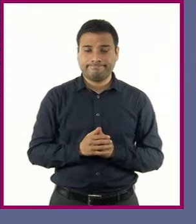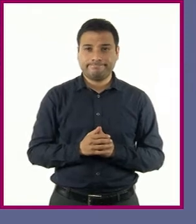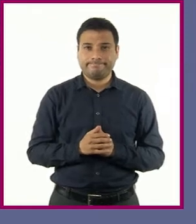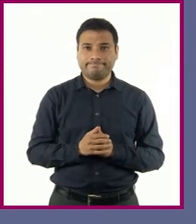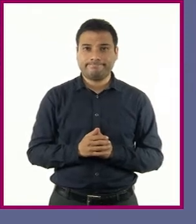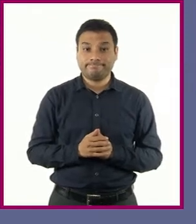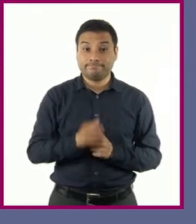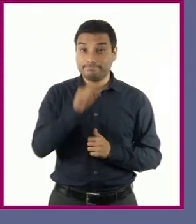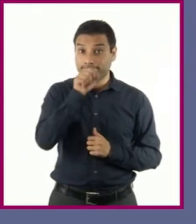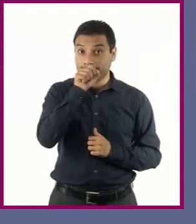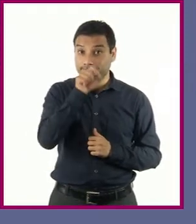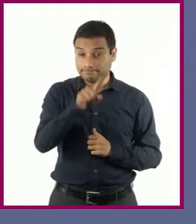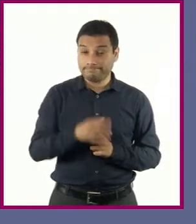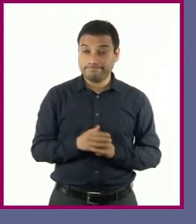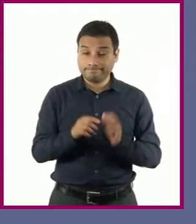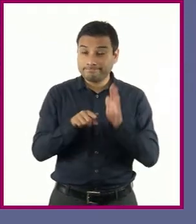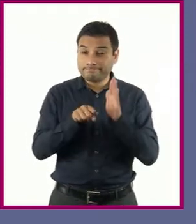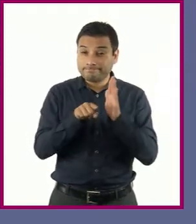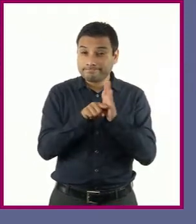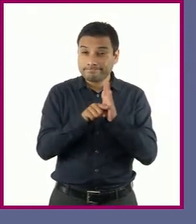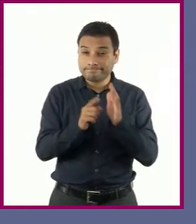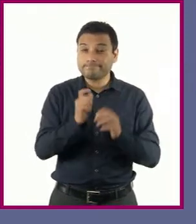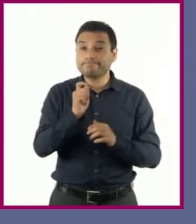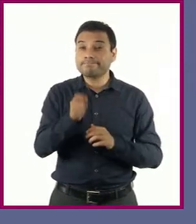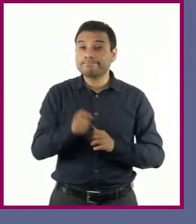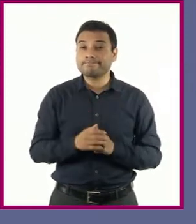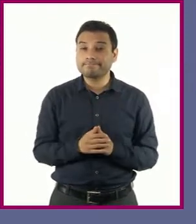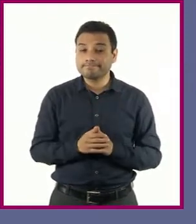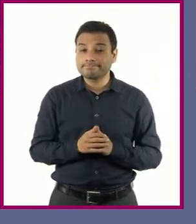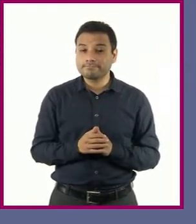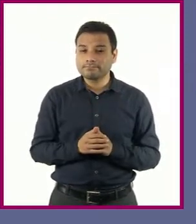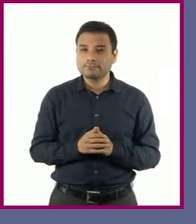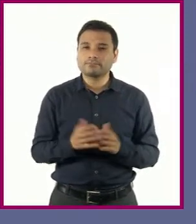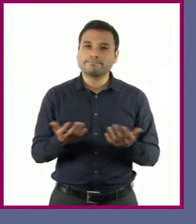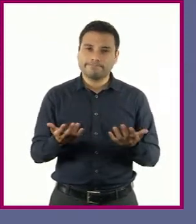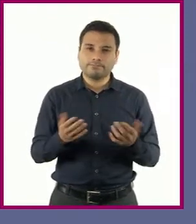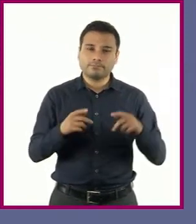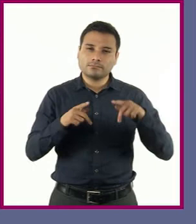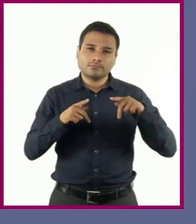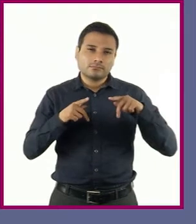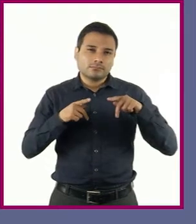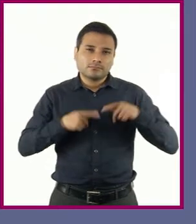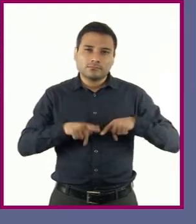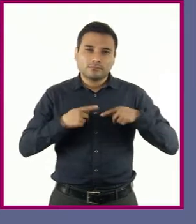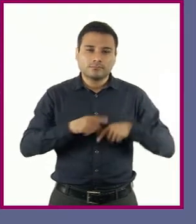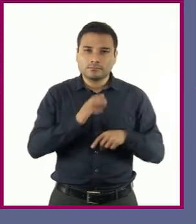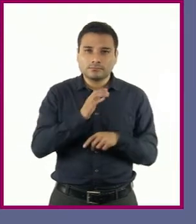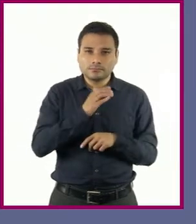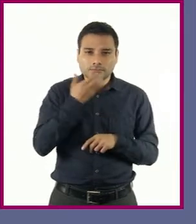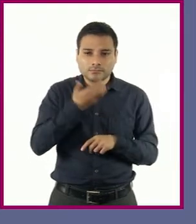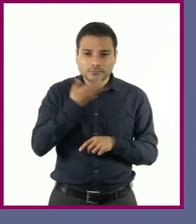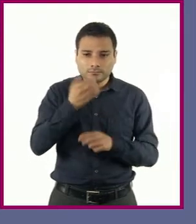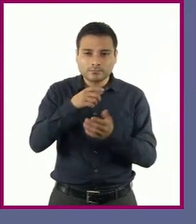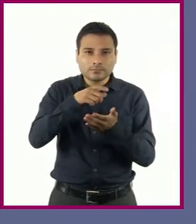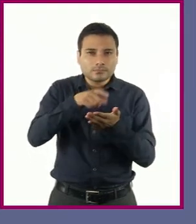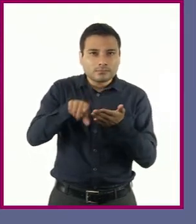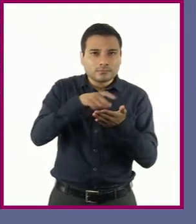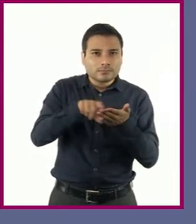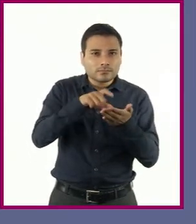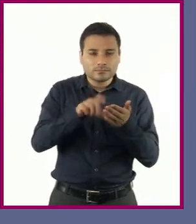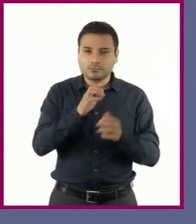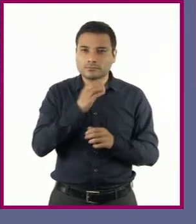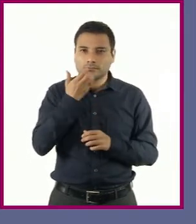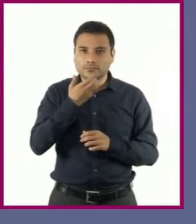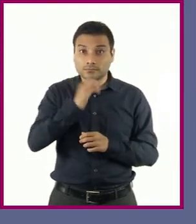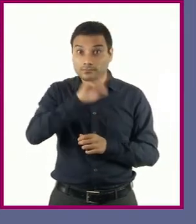de lado que otra desventaja de la globalización es que favorece el consumismo. el cual genera la sobreexplotación de